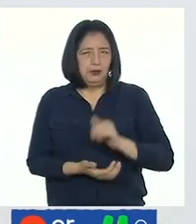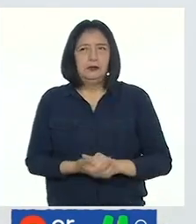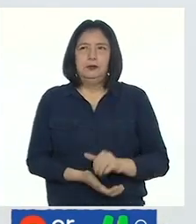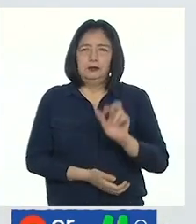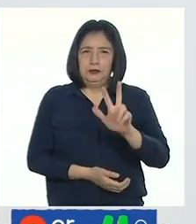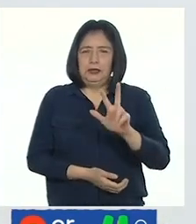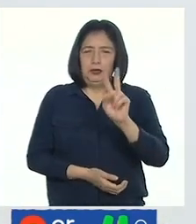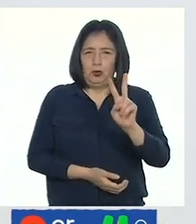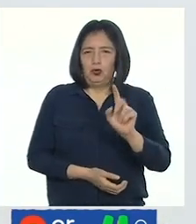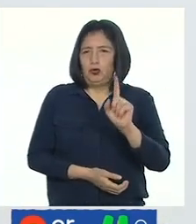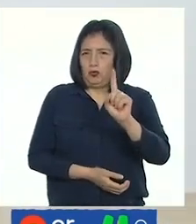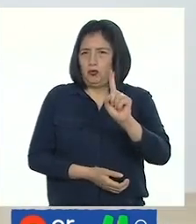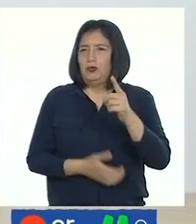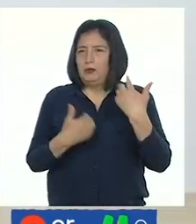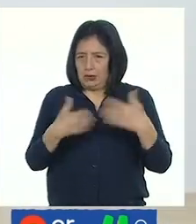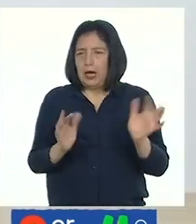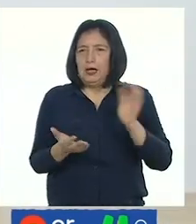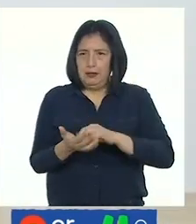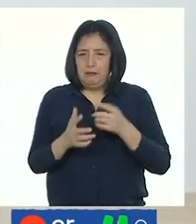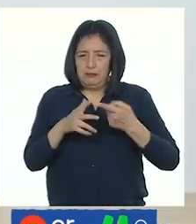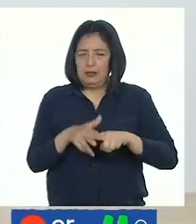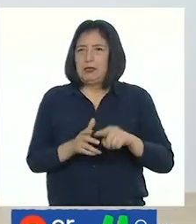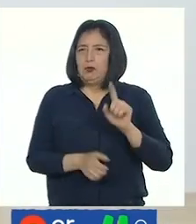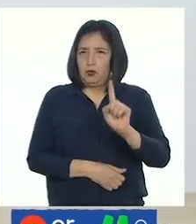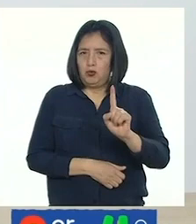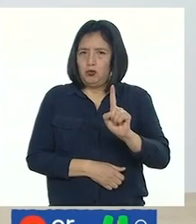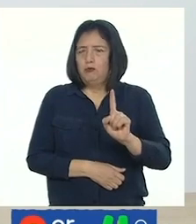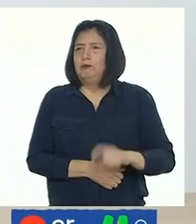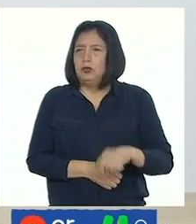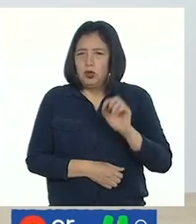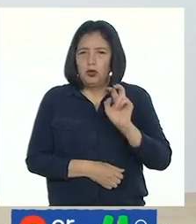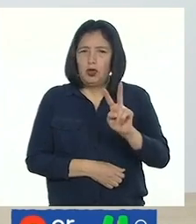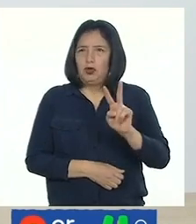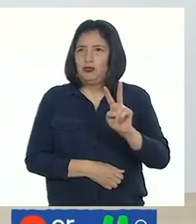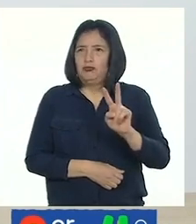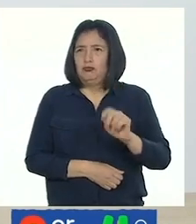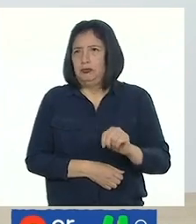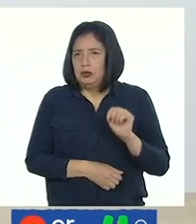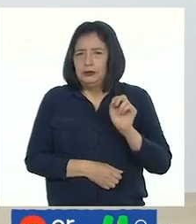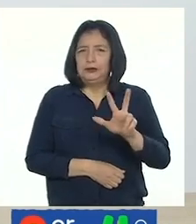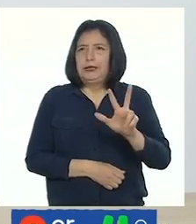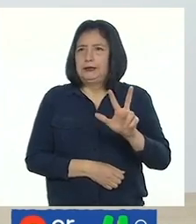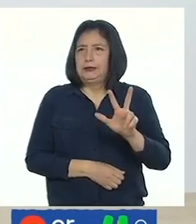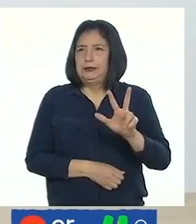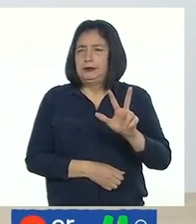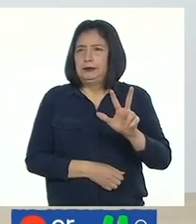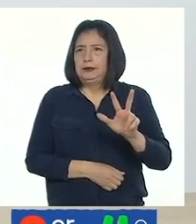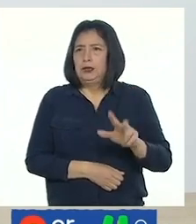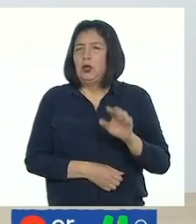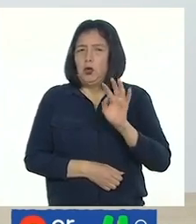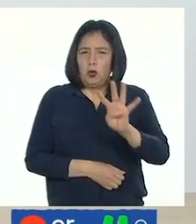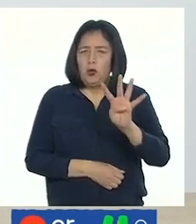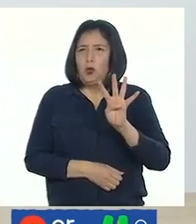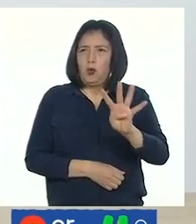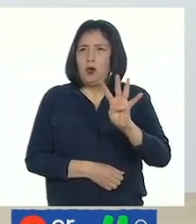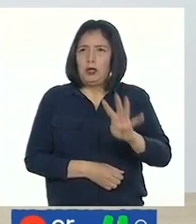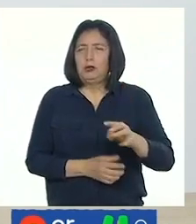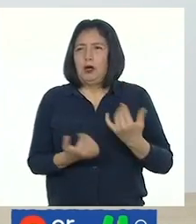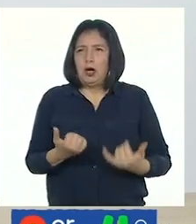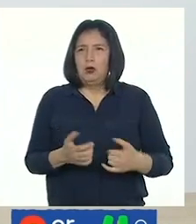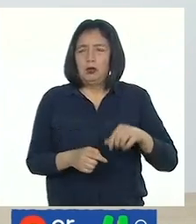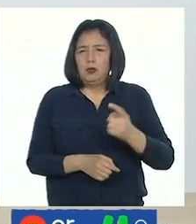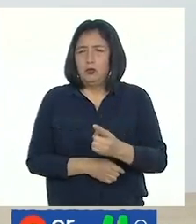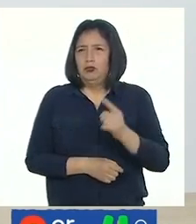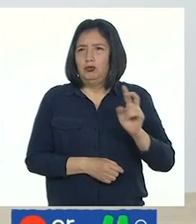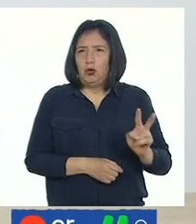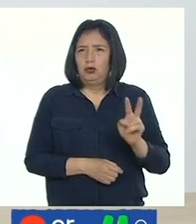3, 2, 1. Va. 1, 2, 3, 4. Truco.